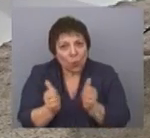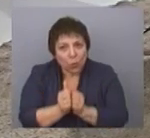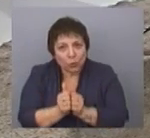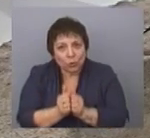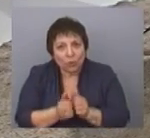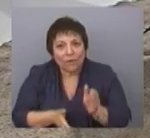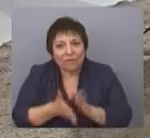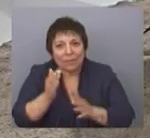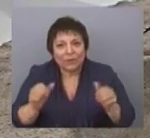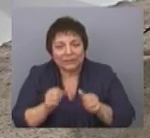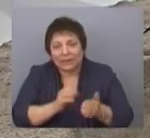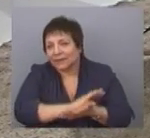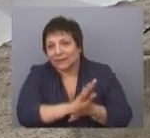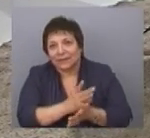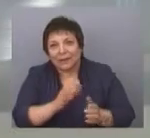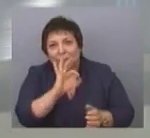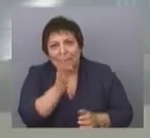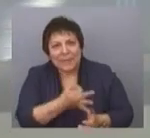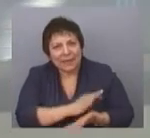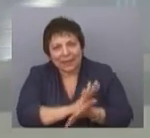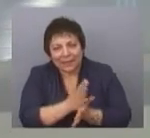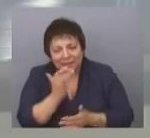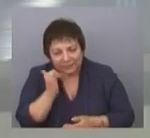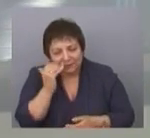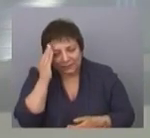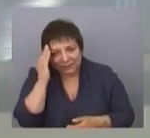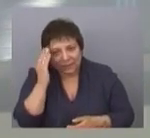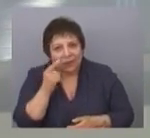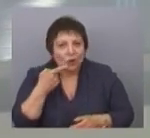a, bueno, accionar contra,